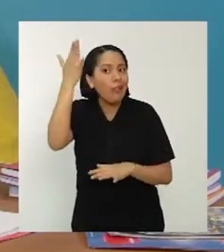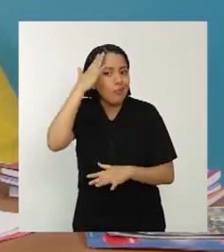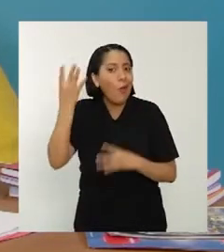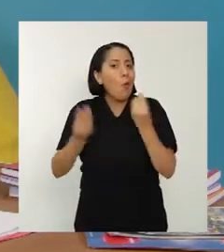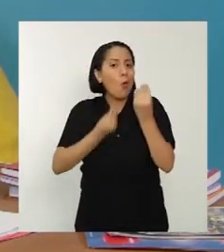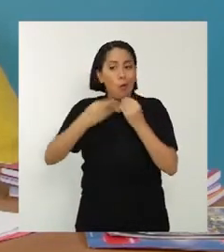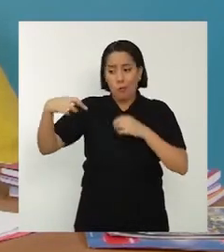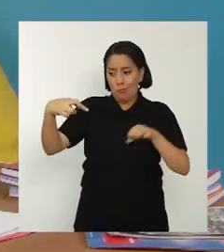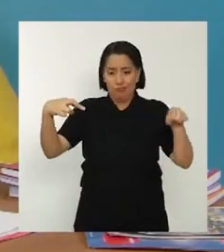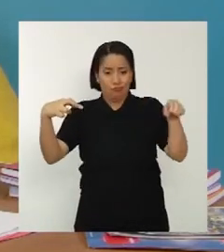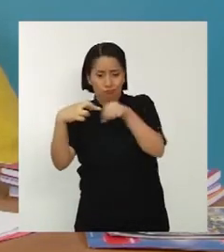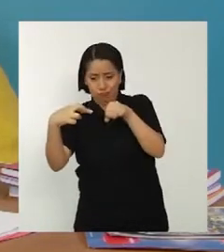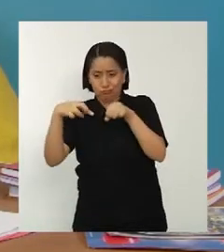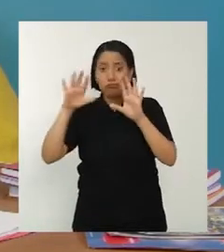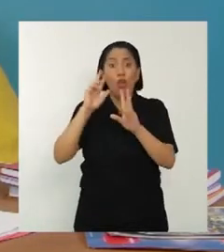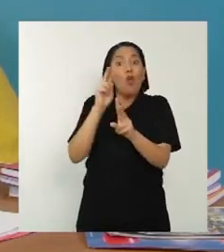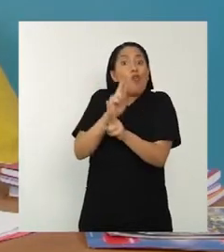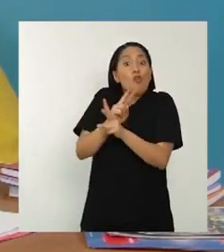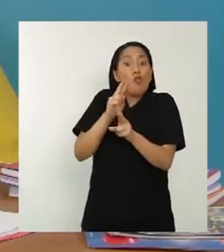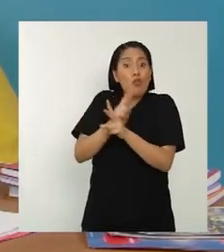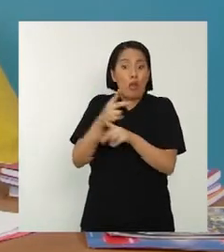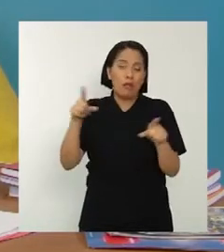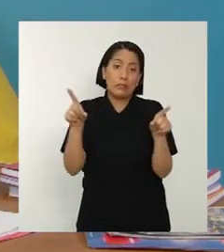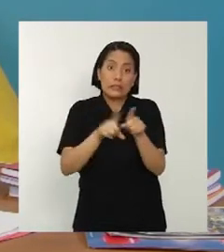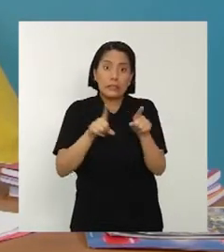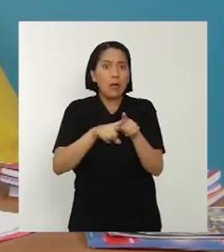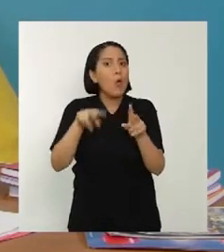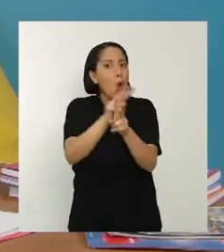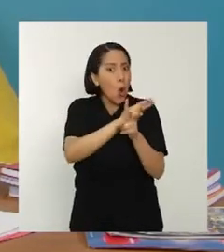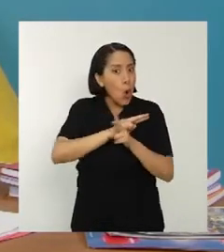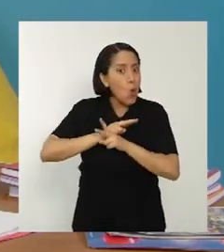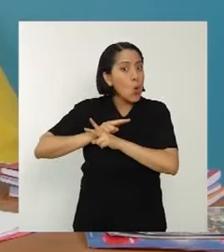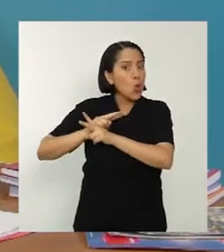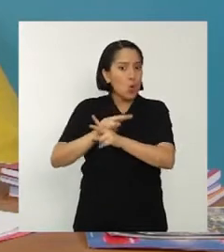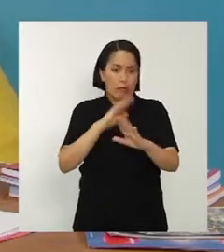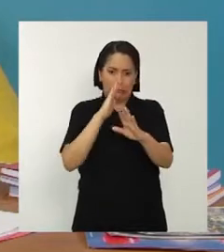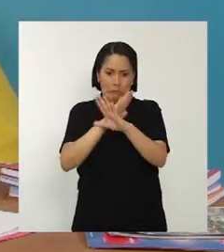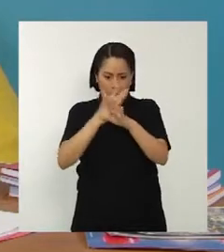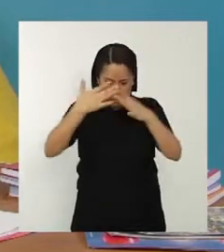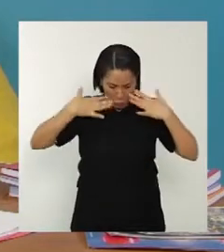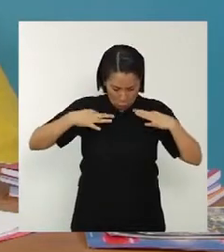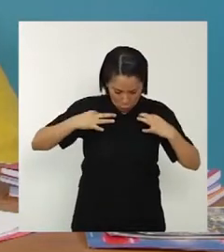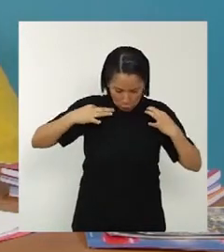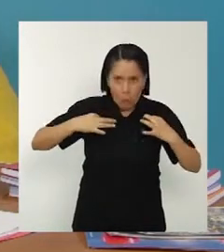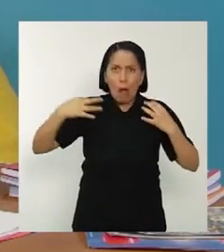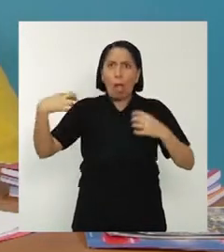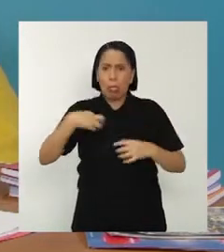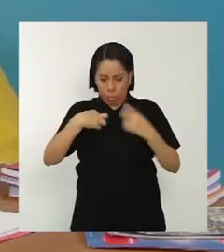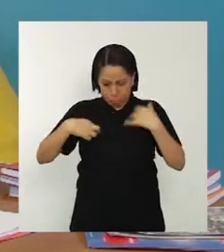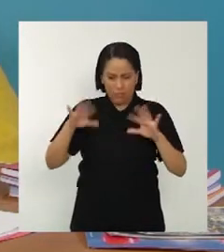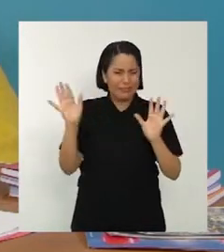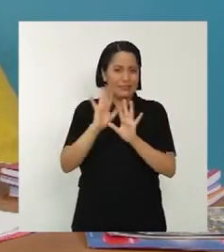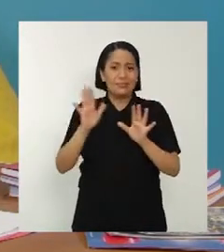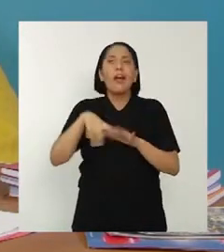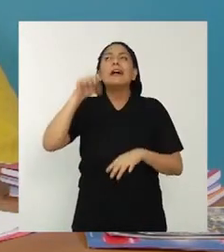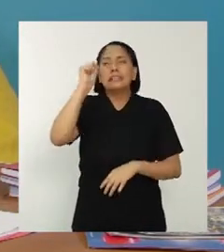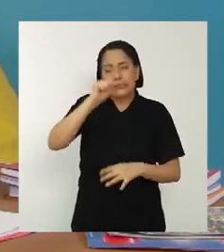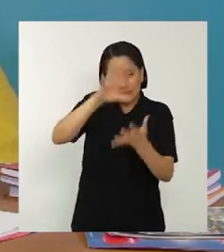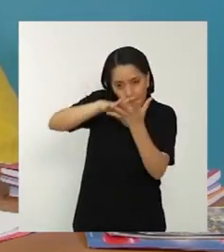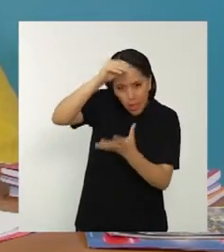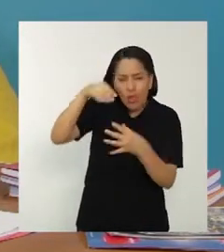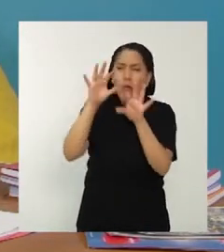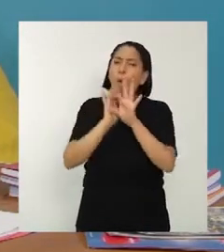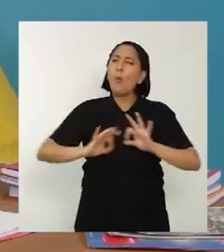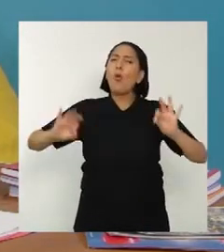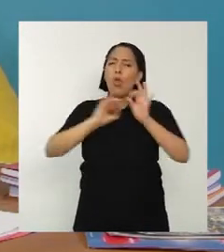sabes que hay que tapar los plumones y tener cuidado. También hay que cuidar de no ensuciar nuestra ropa. Eso es cierto, de todo se aprende. Y también